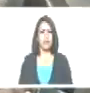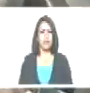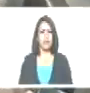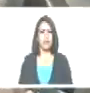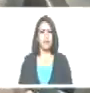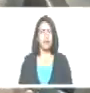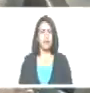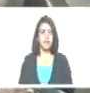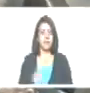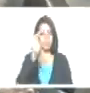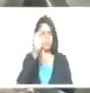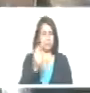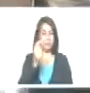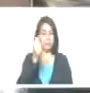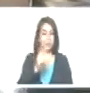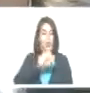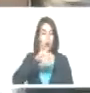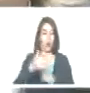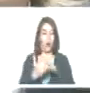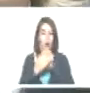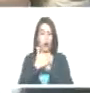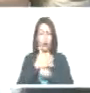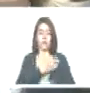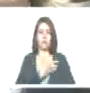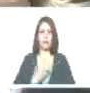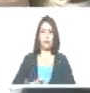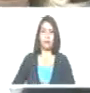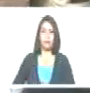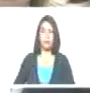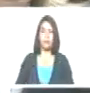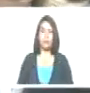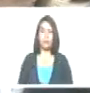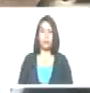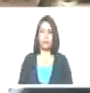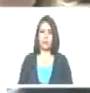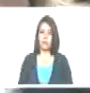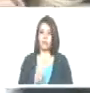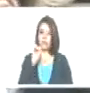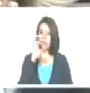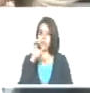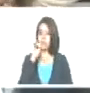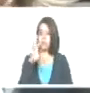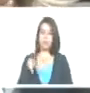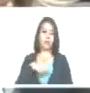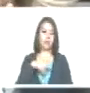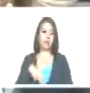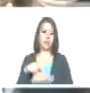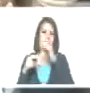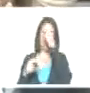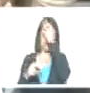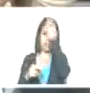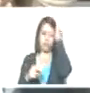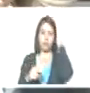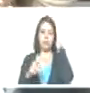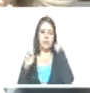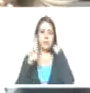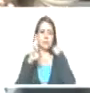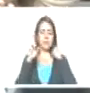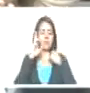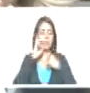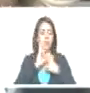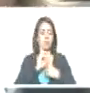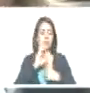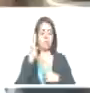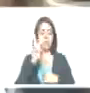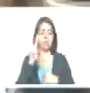Diputado Jorge Rodríguez, presidente de la Asamblea Nacional de la República Bolivariana de Venezuela, diputado Pedro